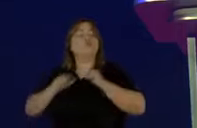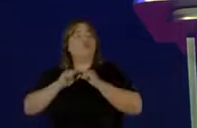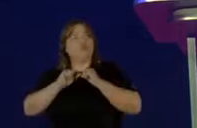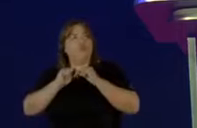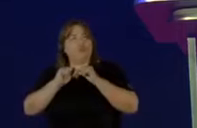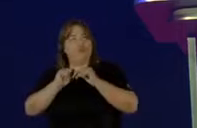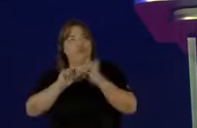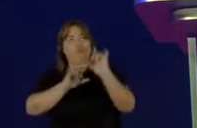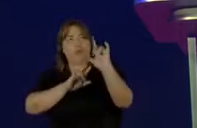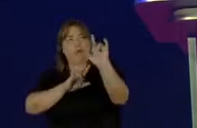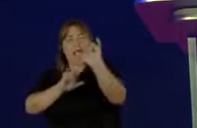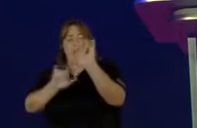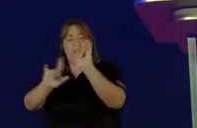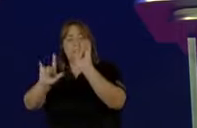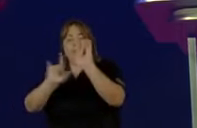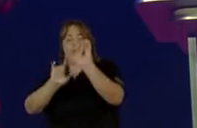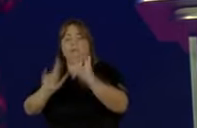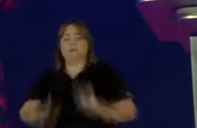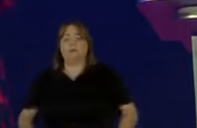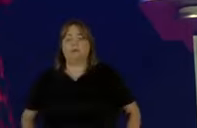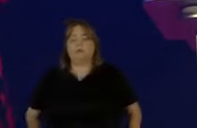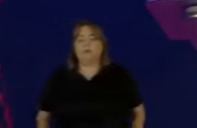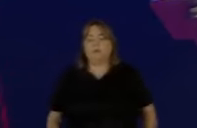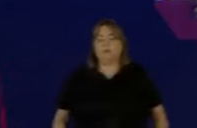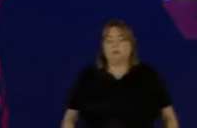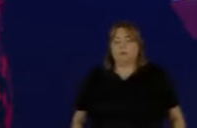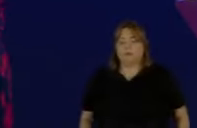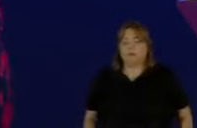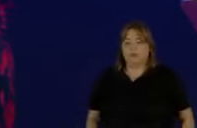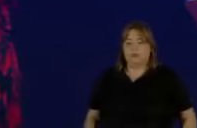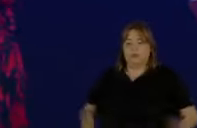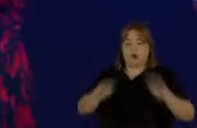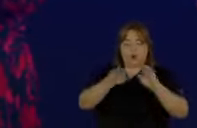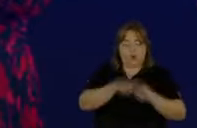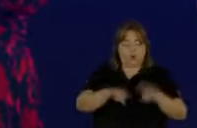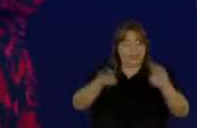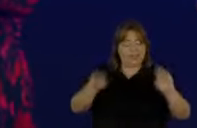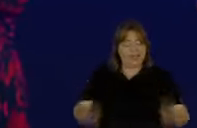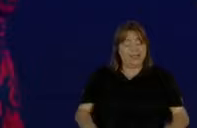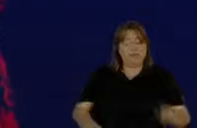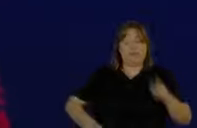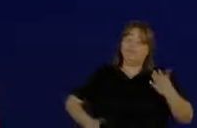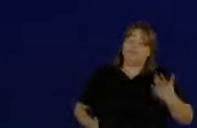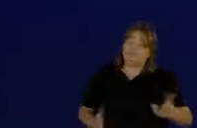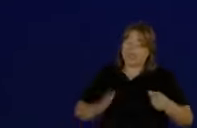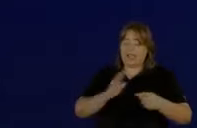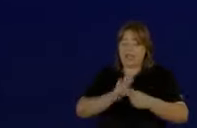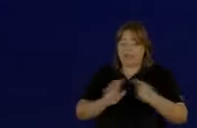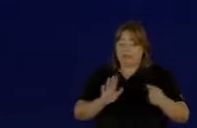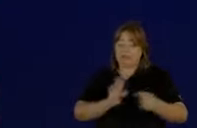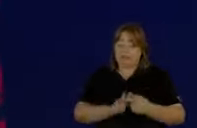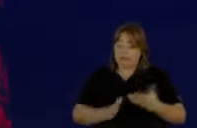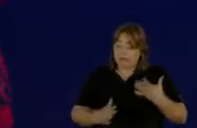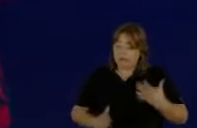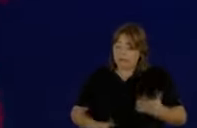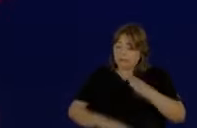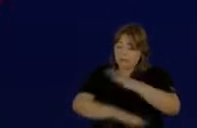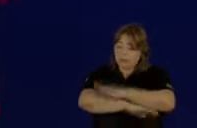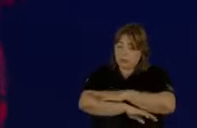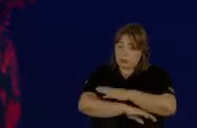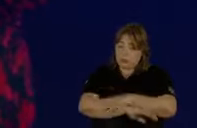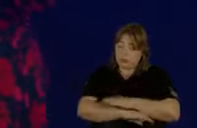amando. De hecho, los hijos más, algunas madres, porque yo, gracias a Dios, todos mis hijos